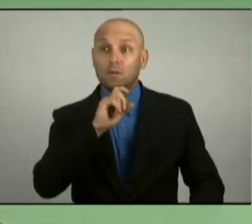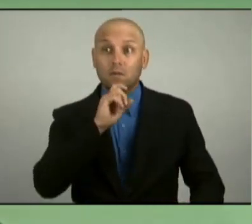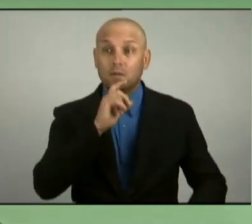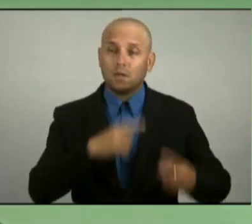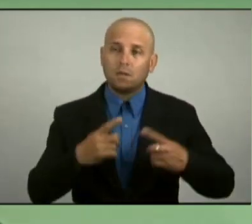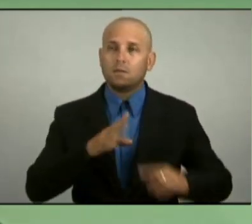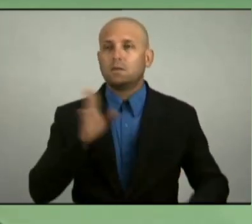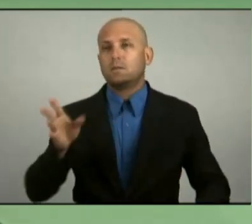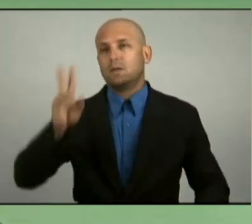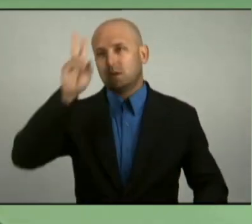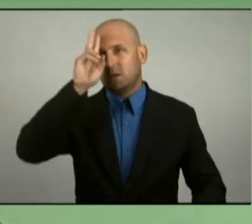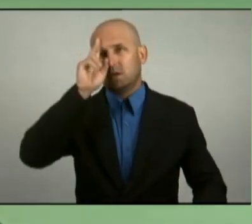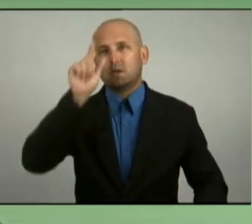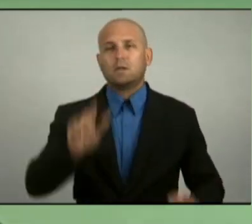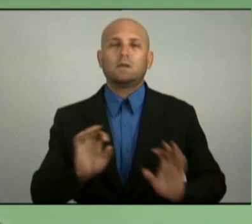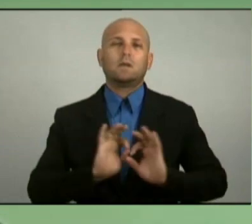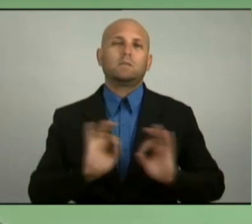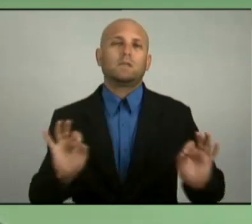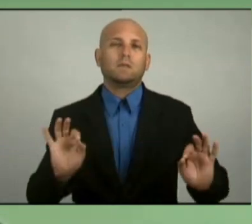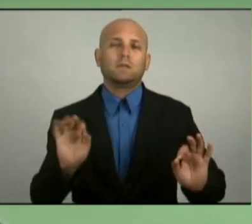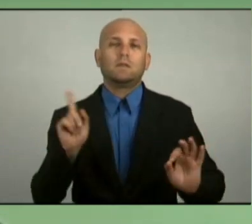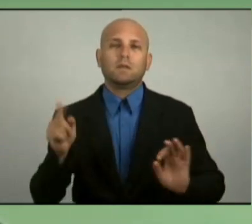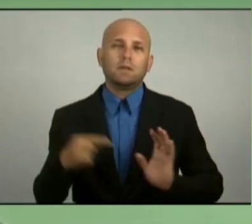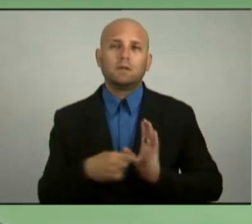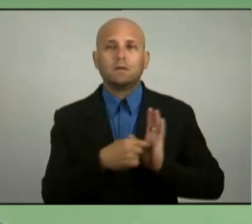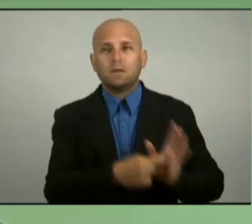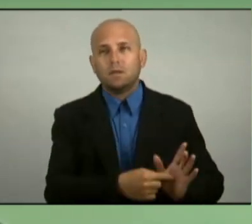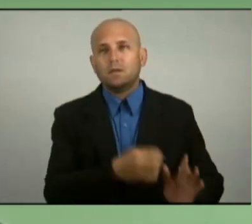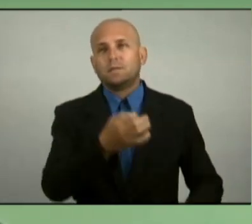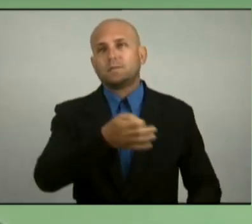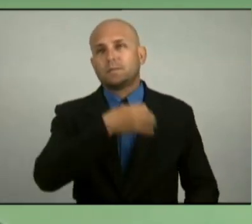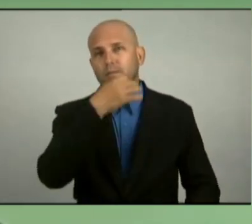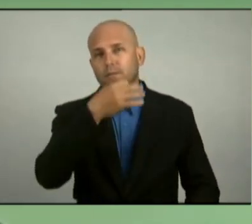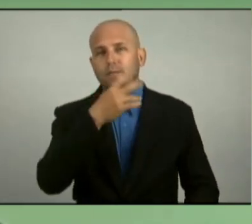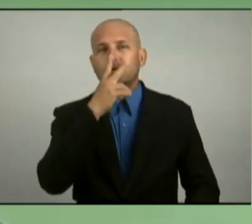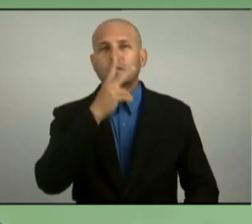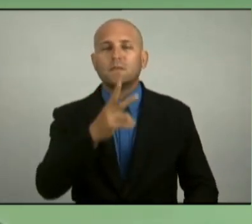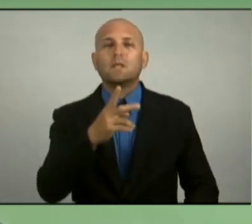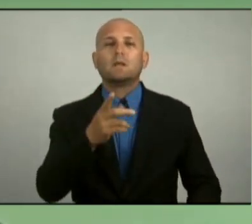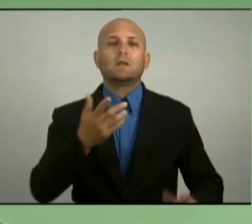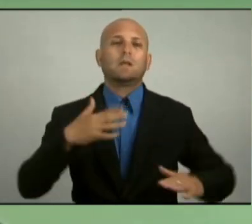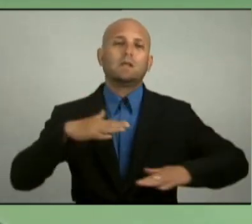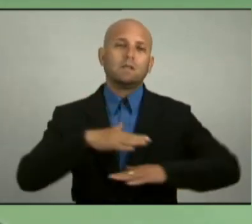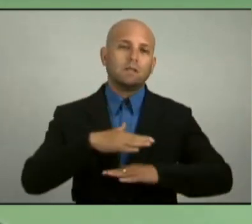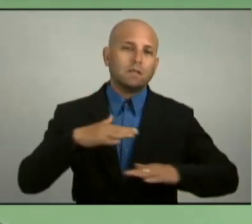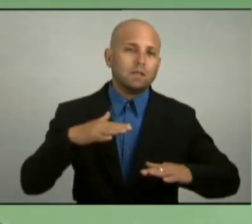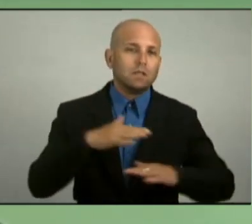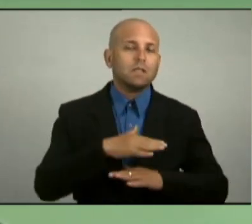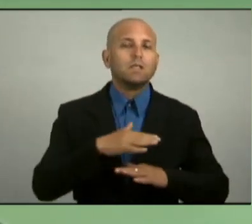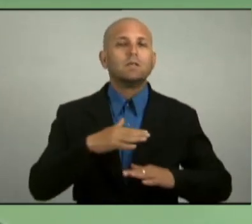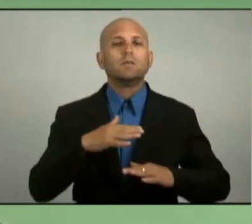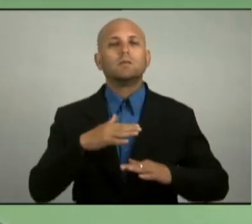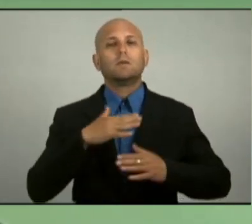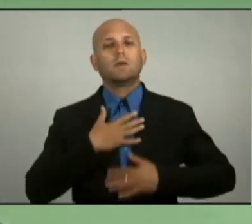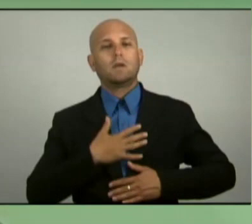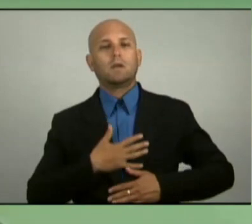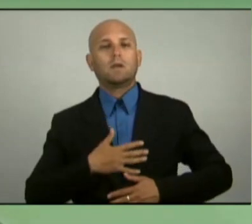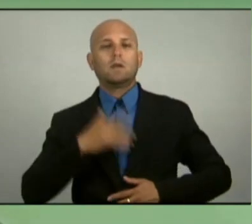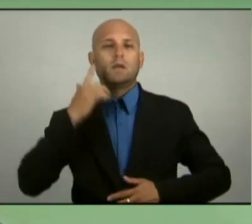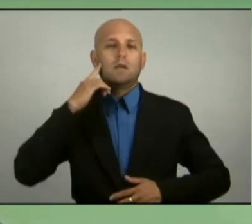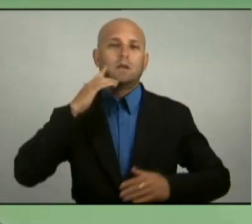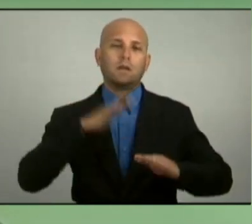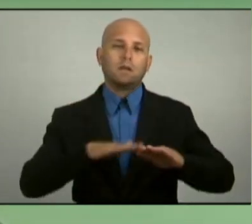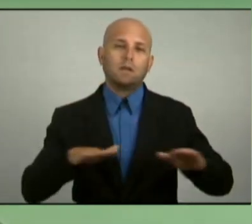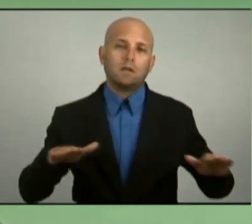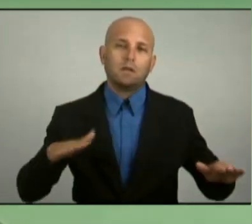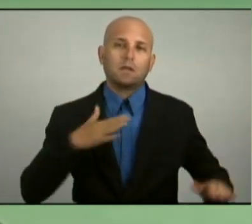ginecólogos los ginecólogos te mandan a veces eh tratamientos encaminados a mejorar esta este estado Que es también